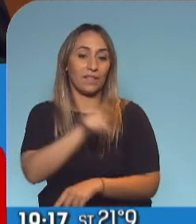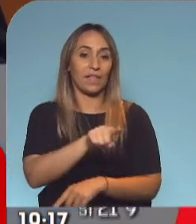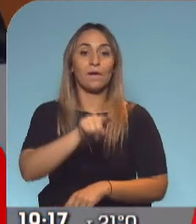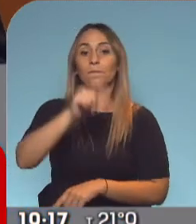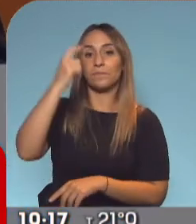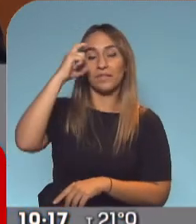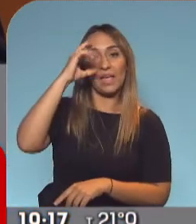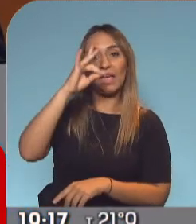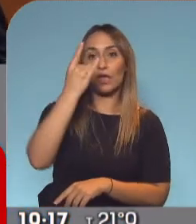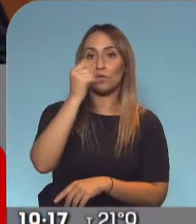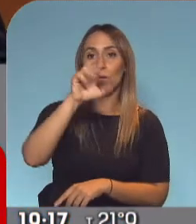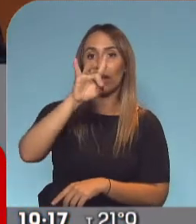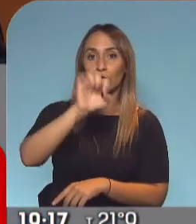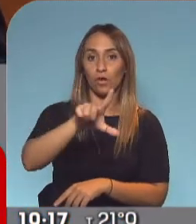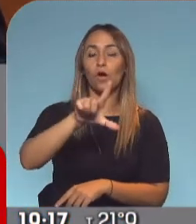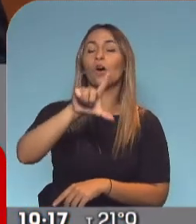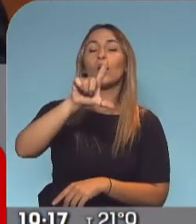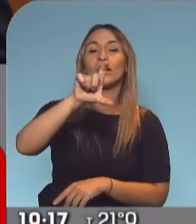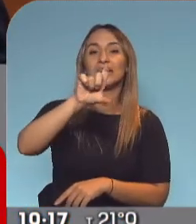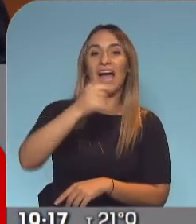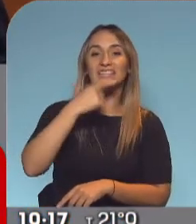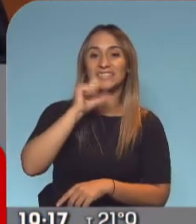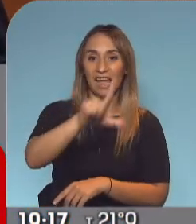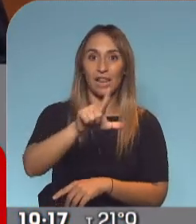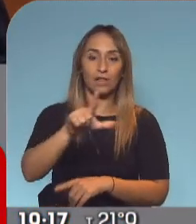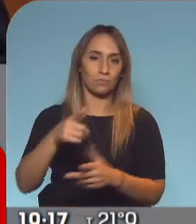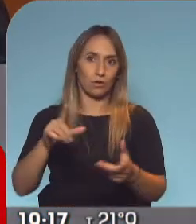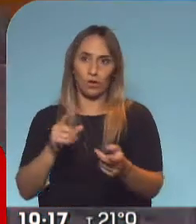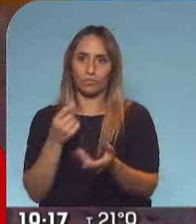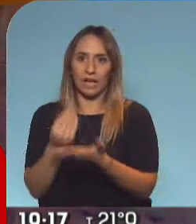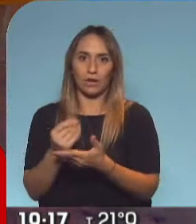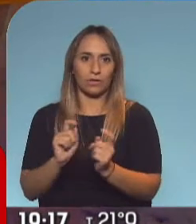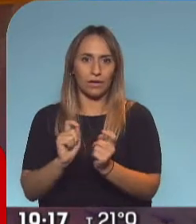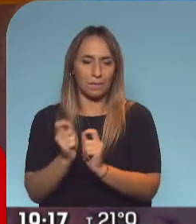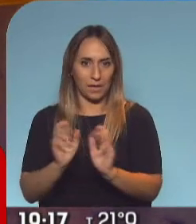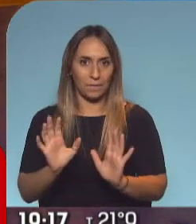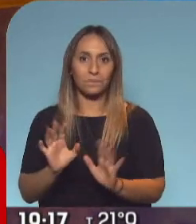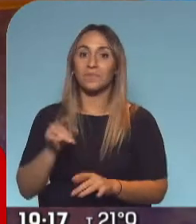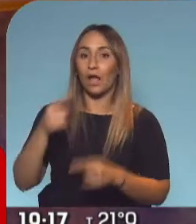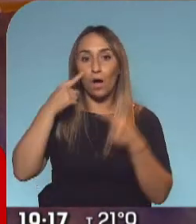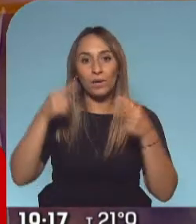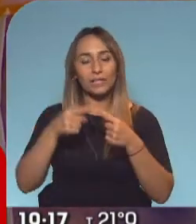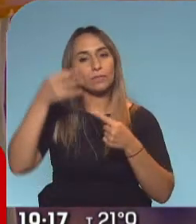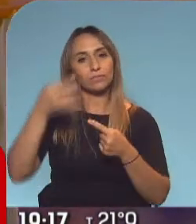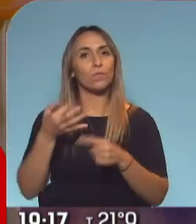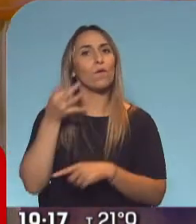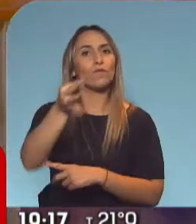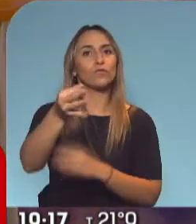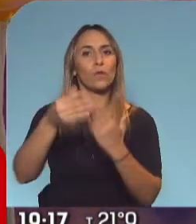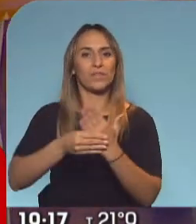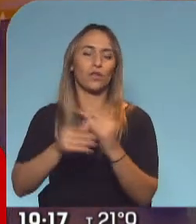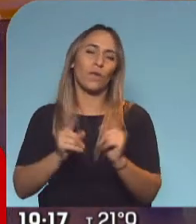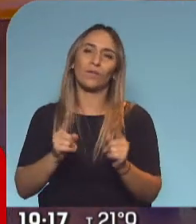actualidad. Bueno, ahí están definidos los 3 grandes ejes de la gestión que se viene. Ya no como diputado, Nico, sino como futuro ministro o como